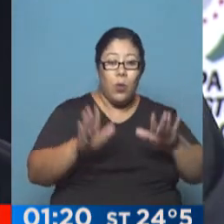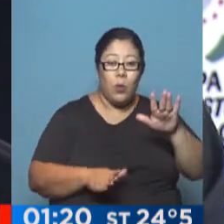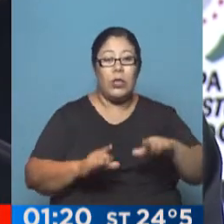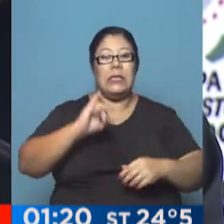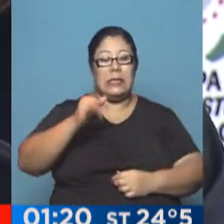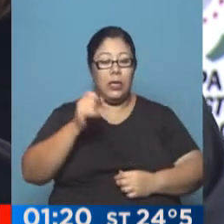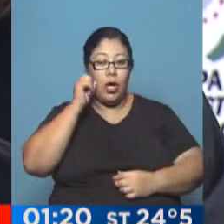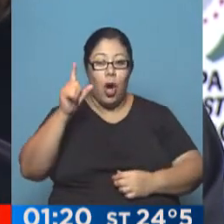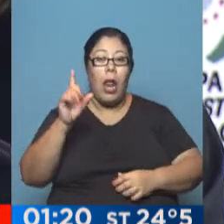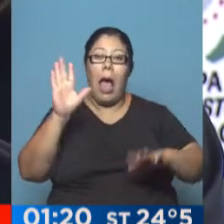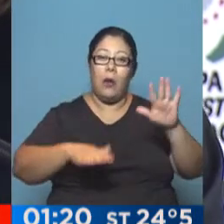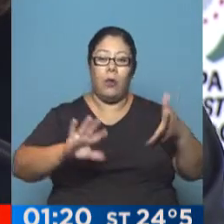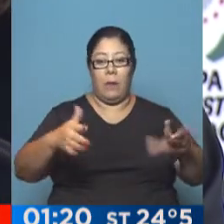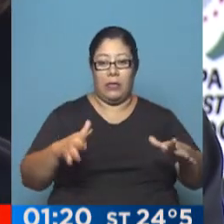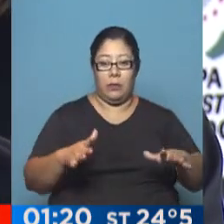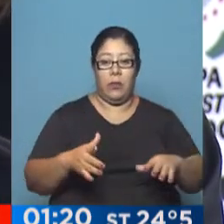Pero ese partido está definido en el primer tiempo.